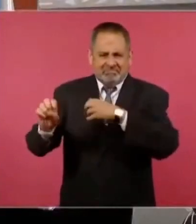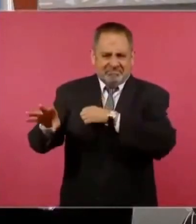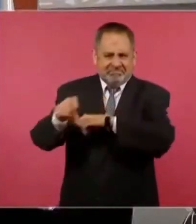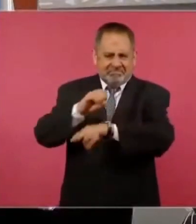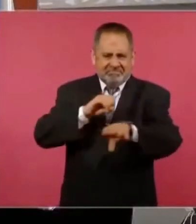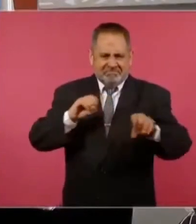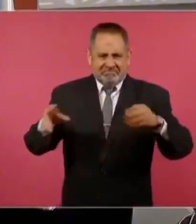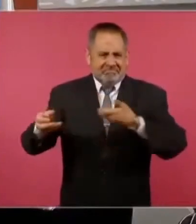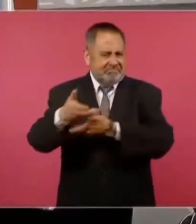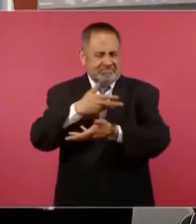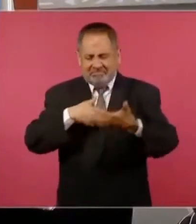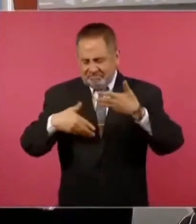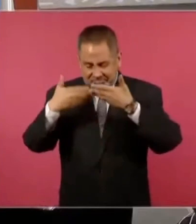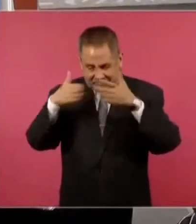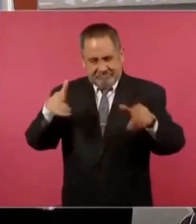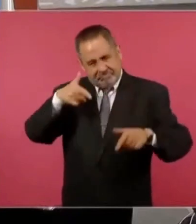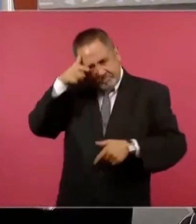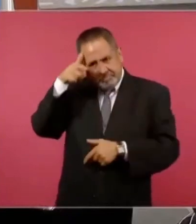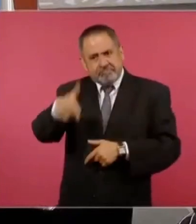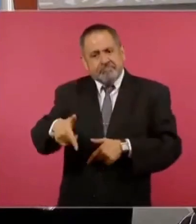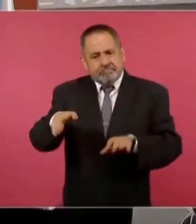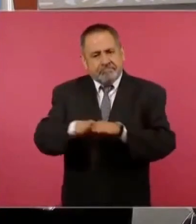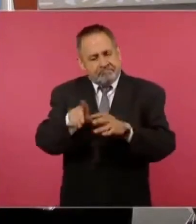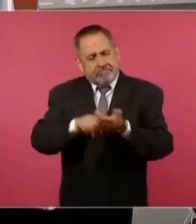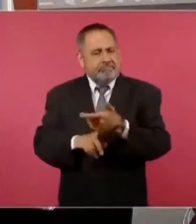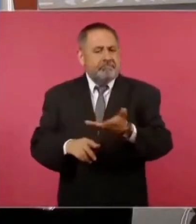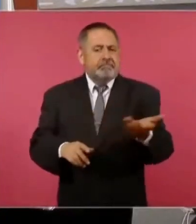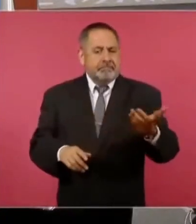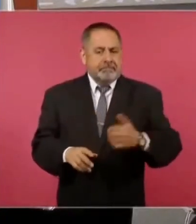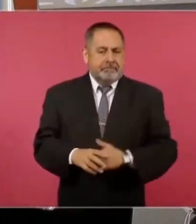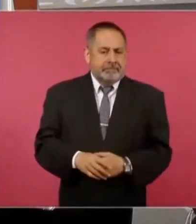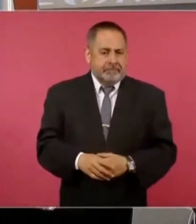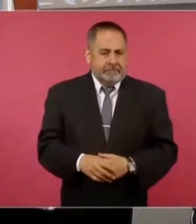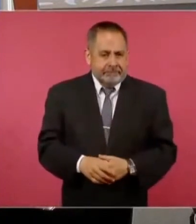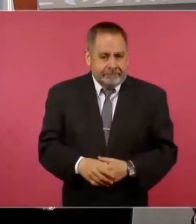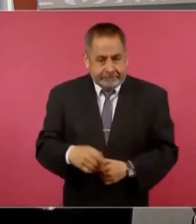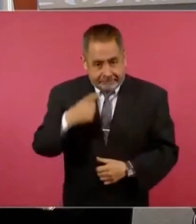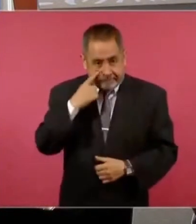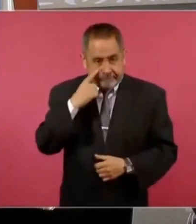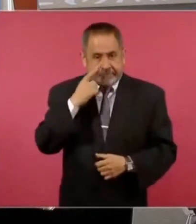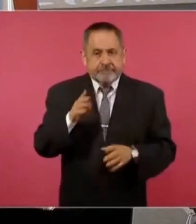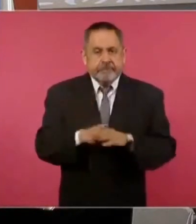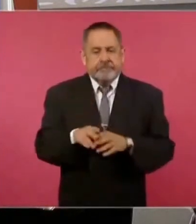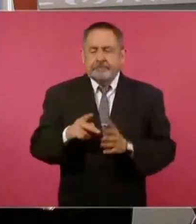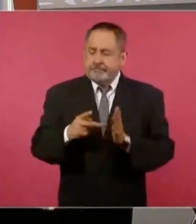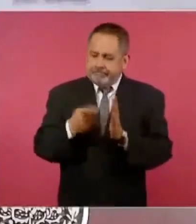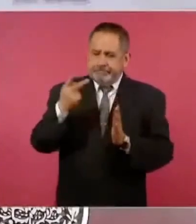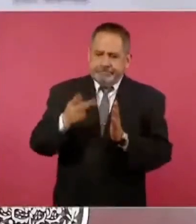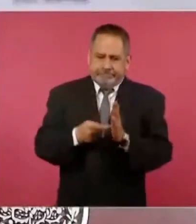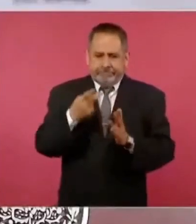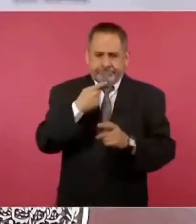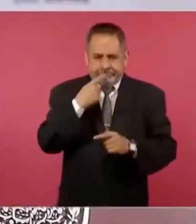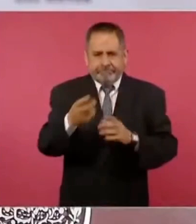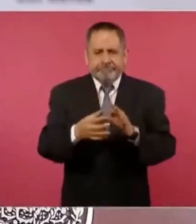todo esto sale. Desde luego, todavía, y por eso tengo yo que repetir aquí,